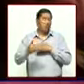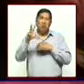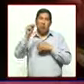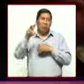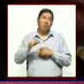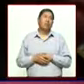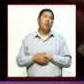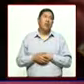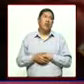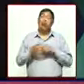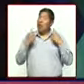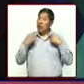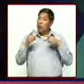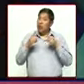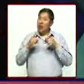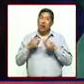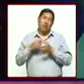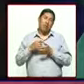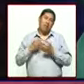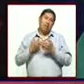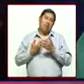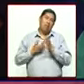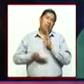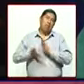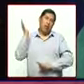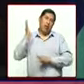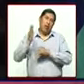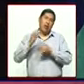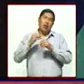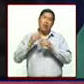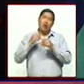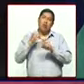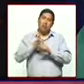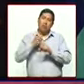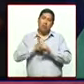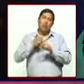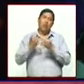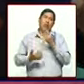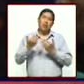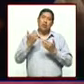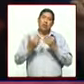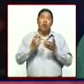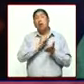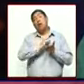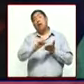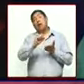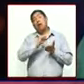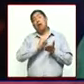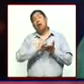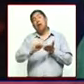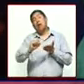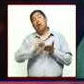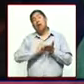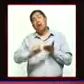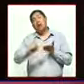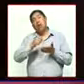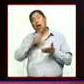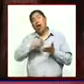En lugar de ir a apagar incendios en Santa Cruz, en muchos departamentos de nuestro país, está escribiendo otras cartitas